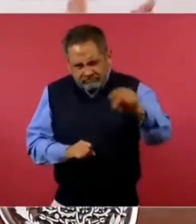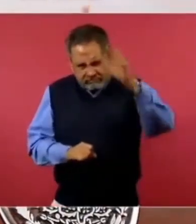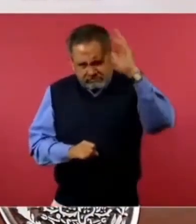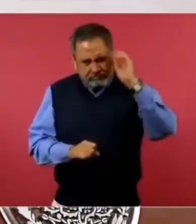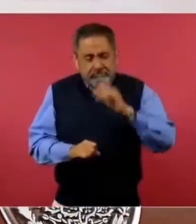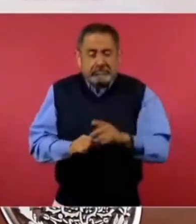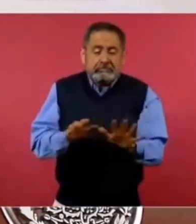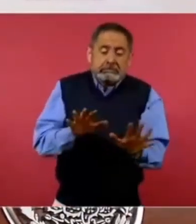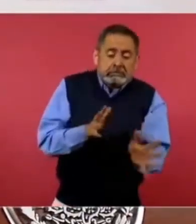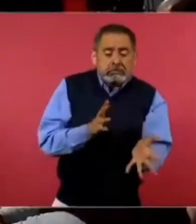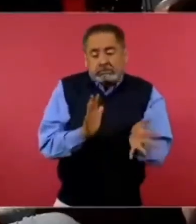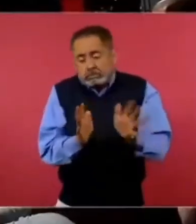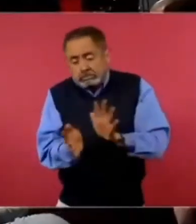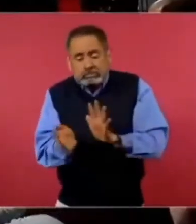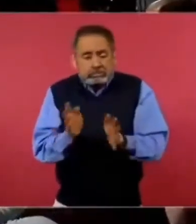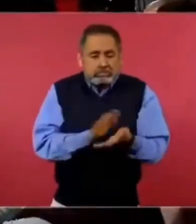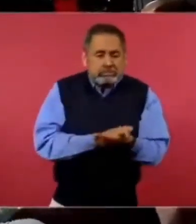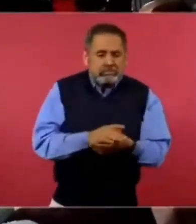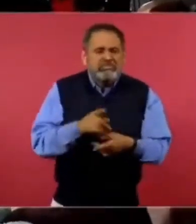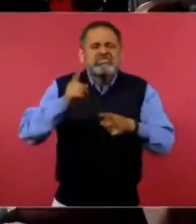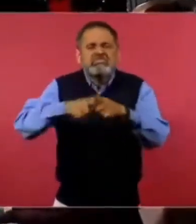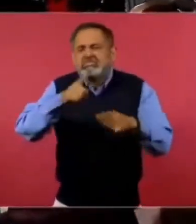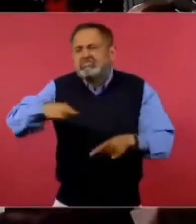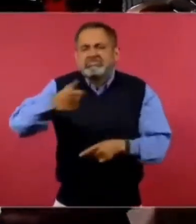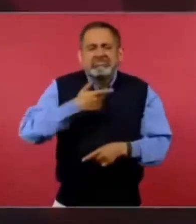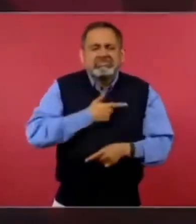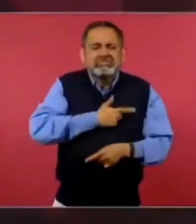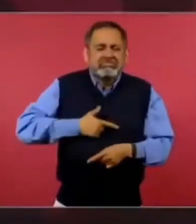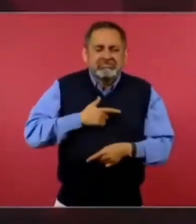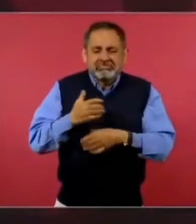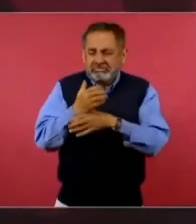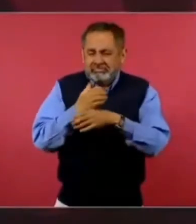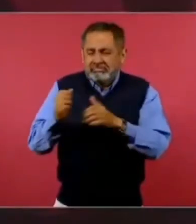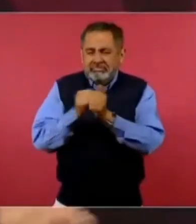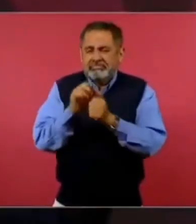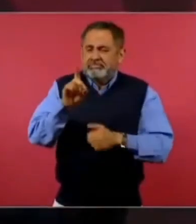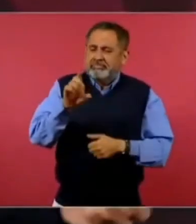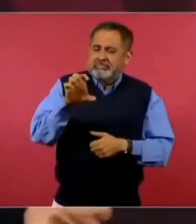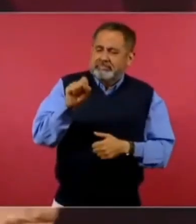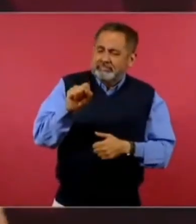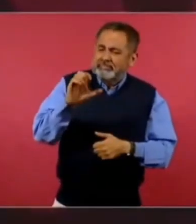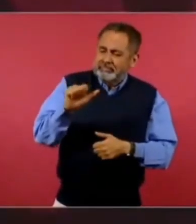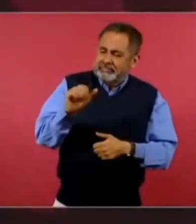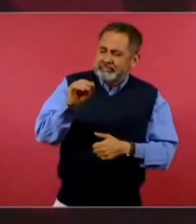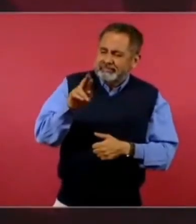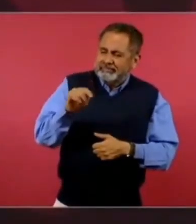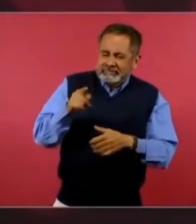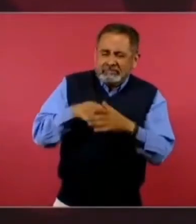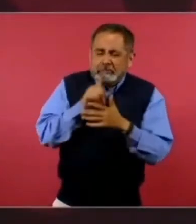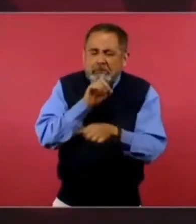¿Cómo? ¿Quién toma café descafeinado? ¿Ah?